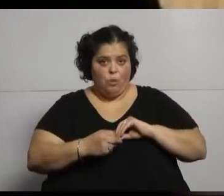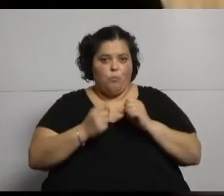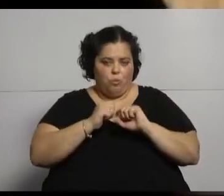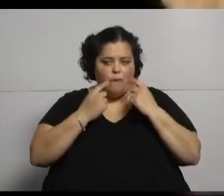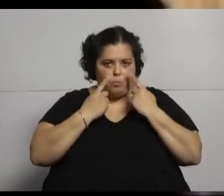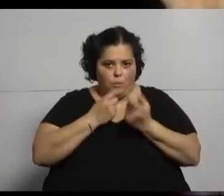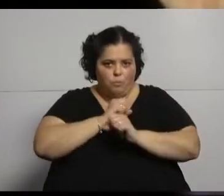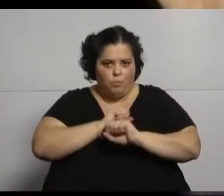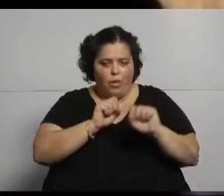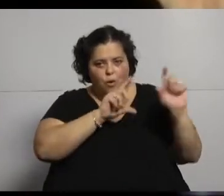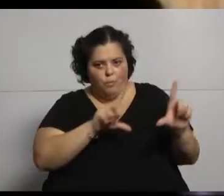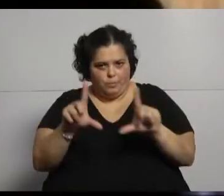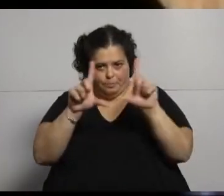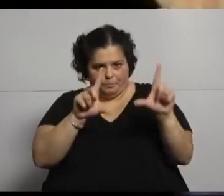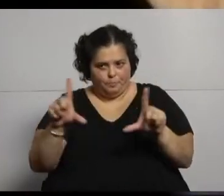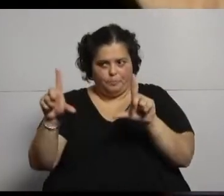presentación.